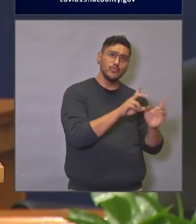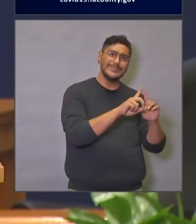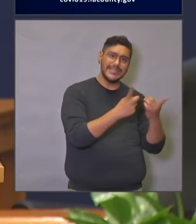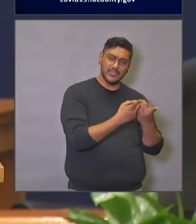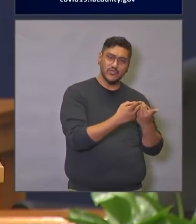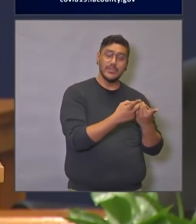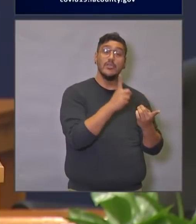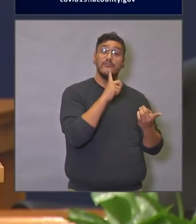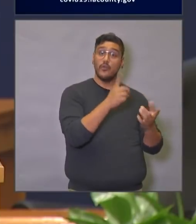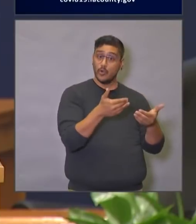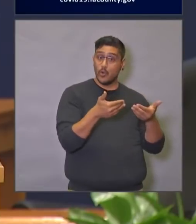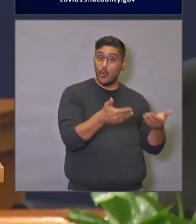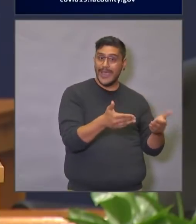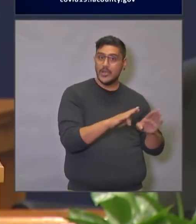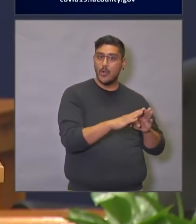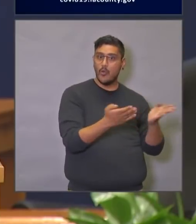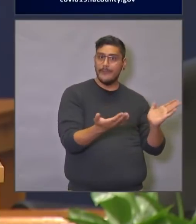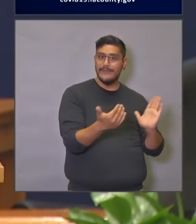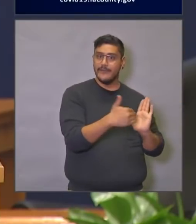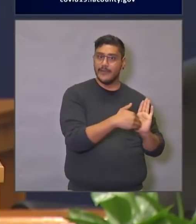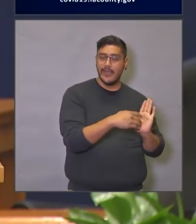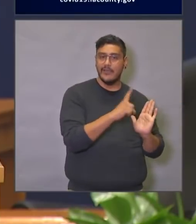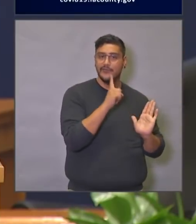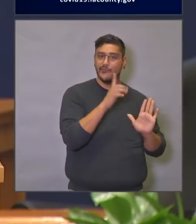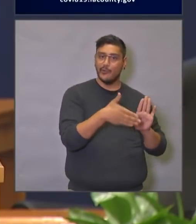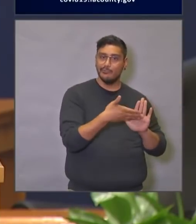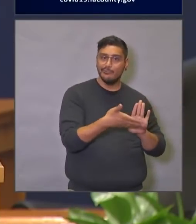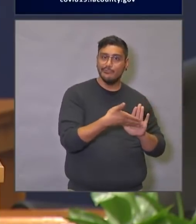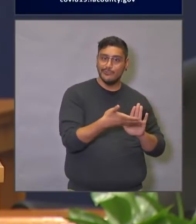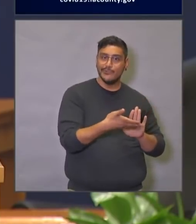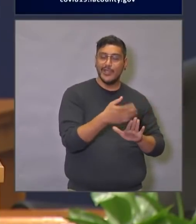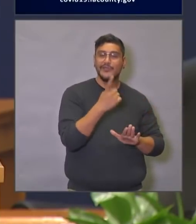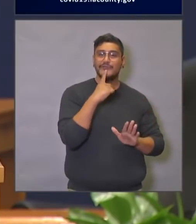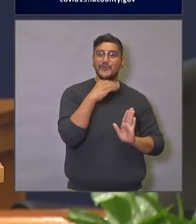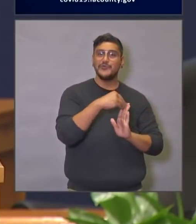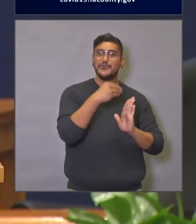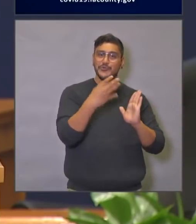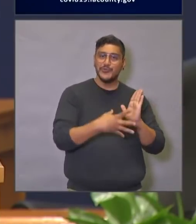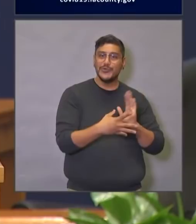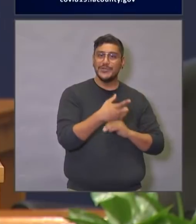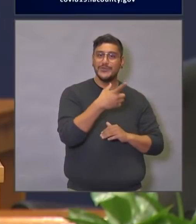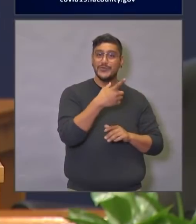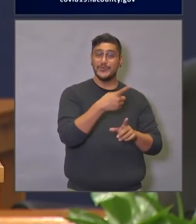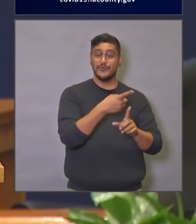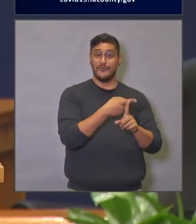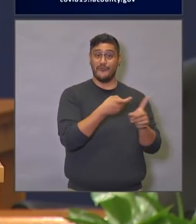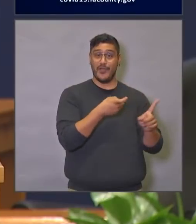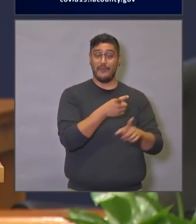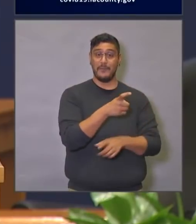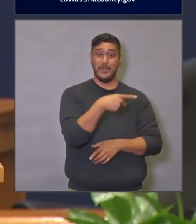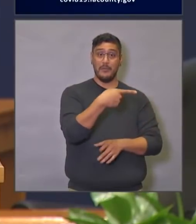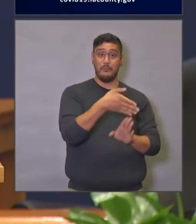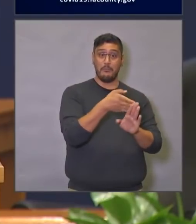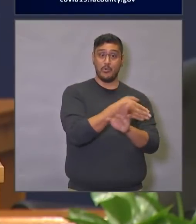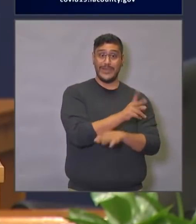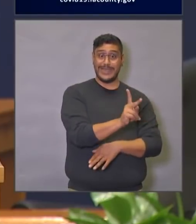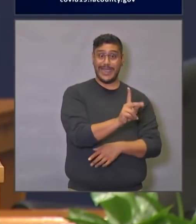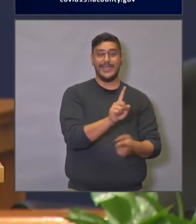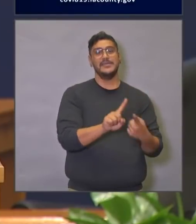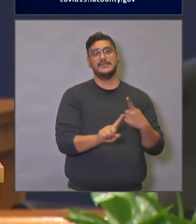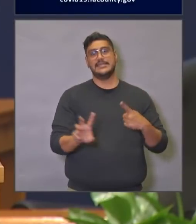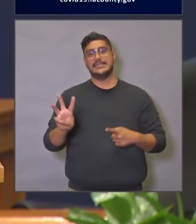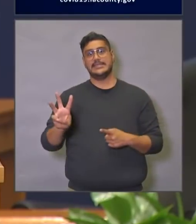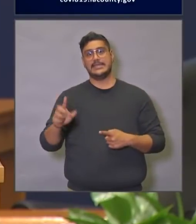escuelas vuelvan a abrir para resumir instrucción en el aula para los estudiantes en los grados de pre-kinder hasta el 6º